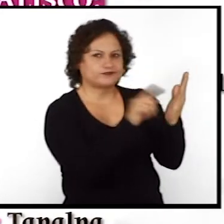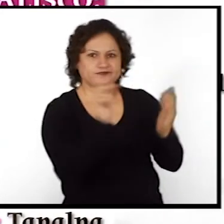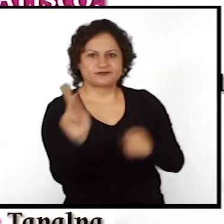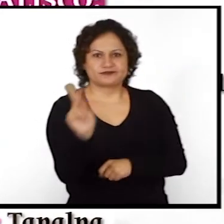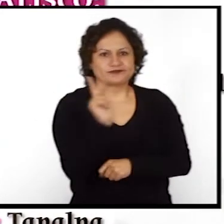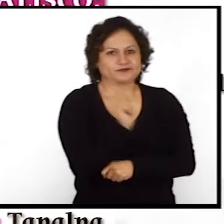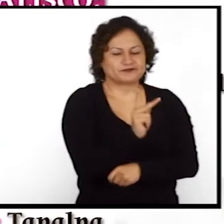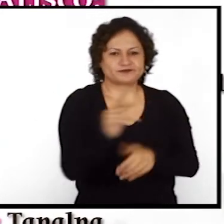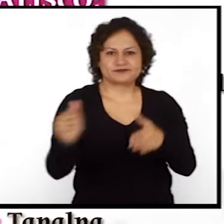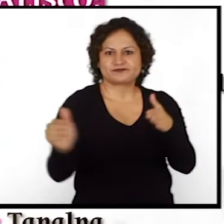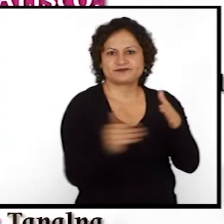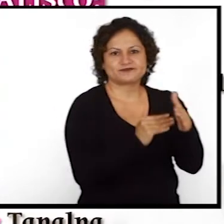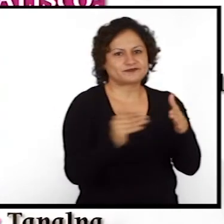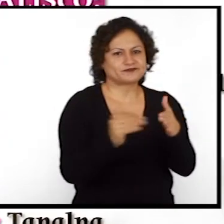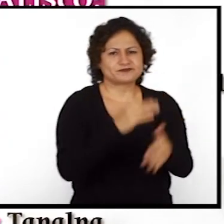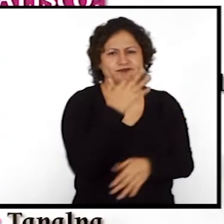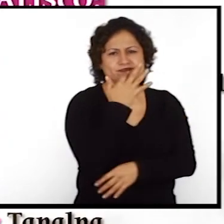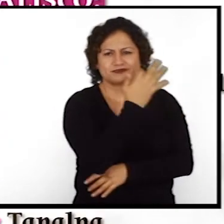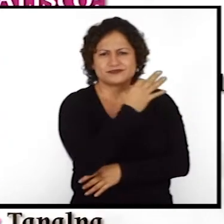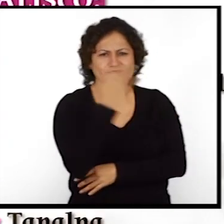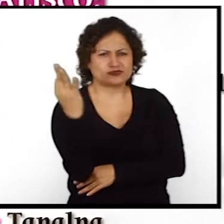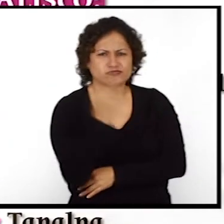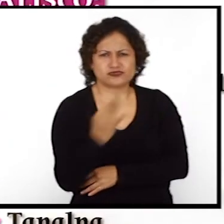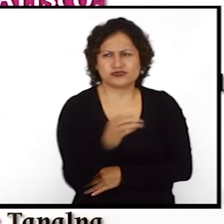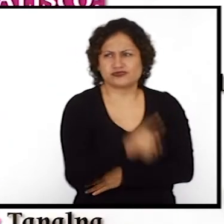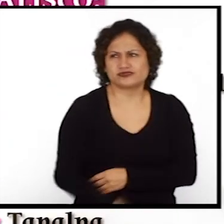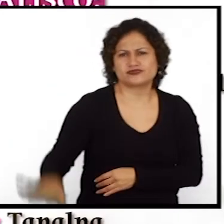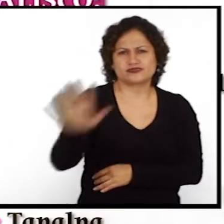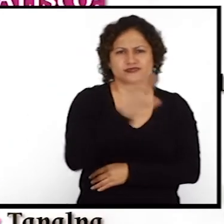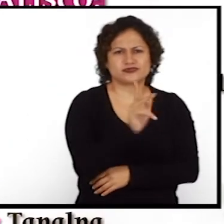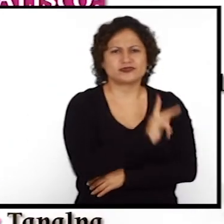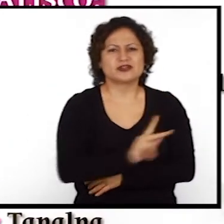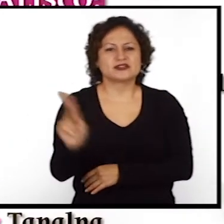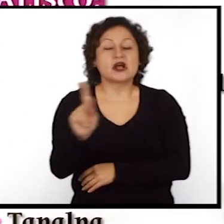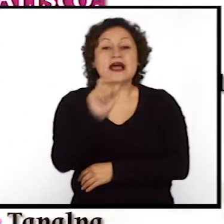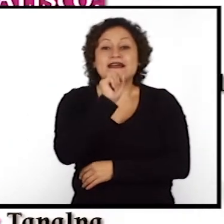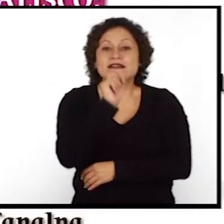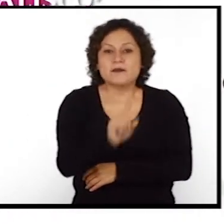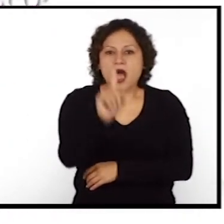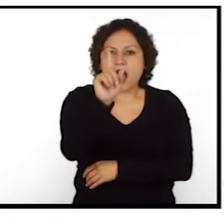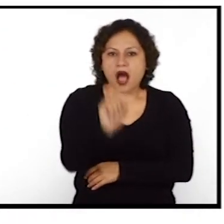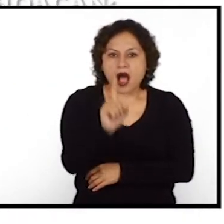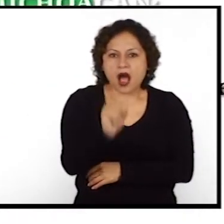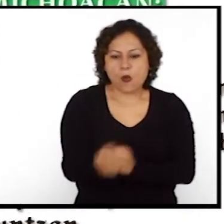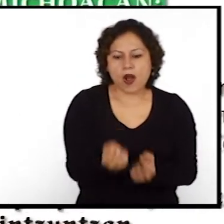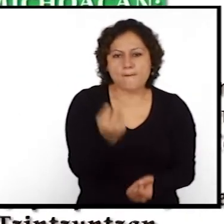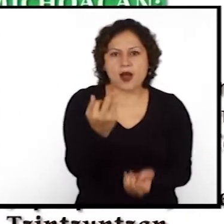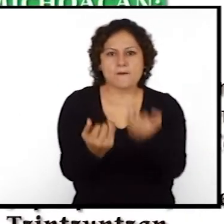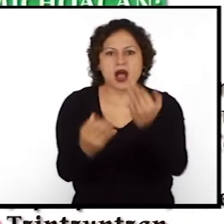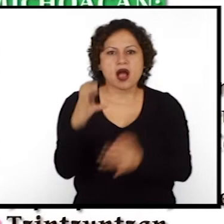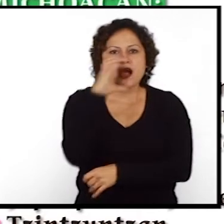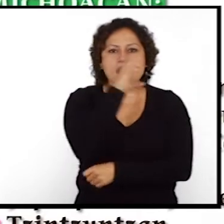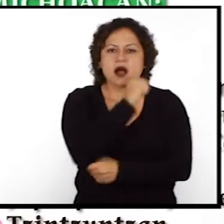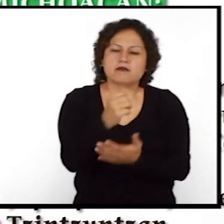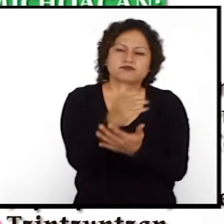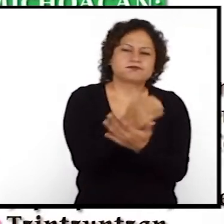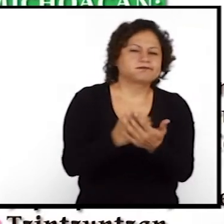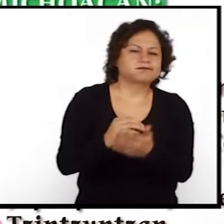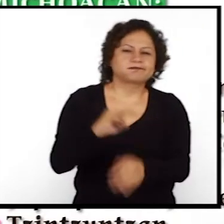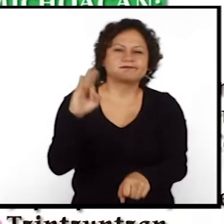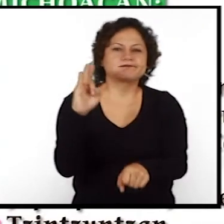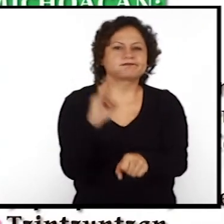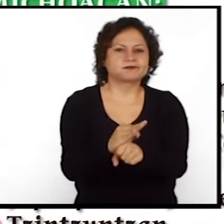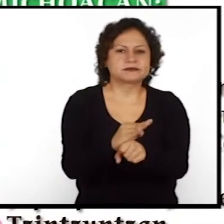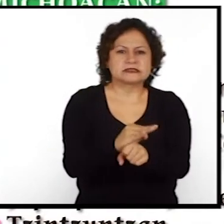vinícolas, delicias gastronómicas para los paladares más sofisticados. Manantiales con propiedades curativas. Un microcosmos